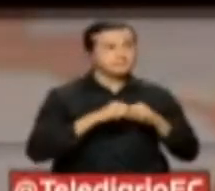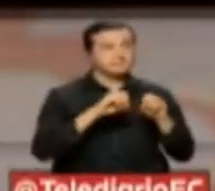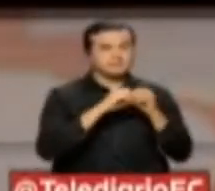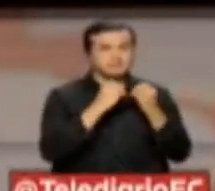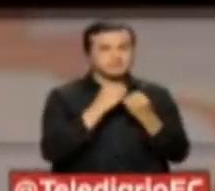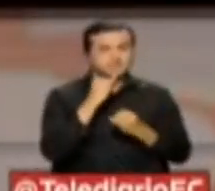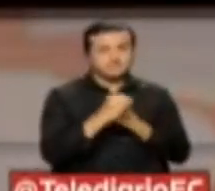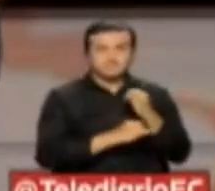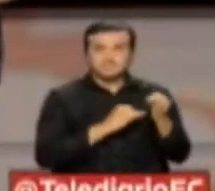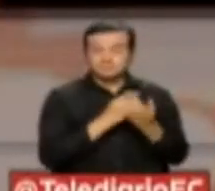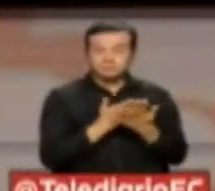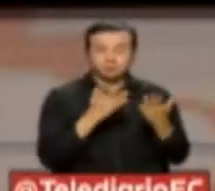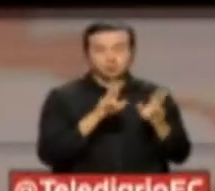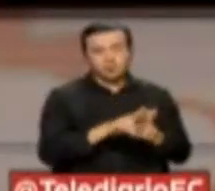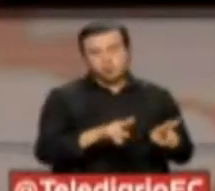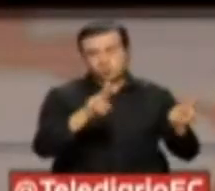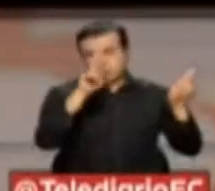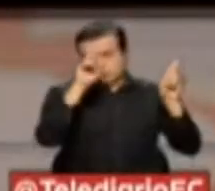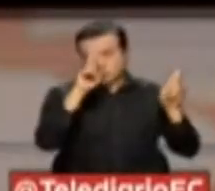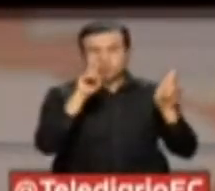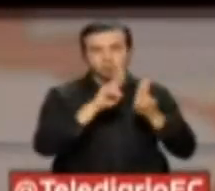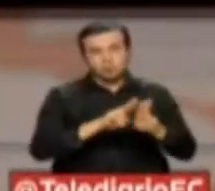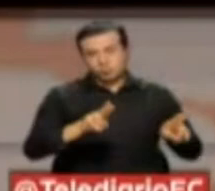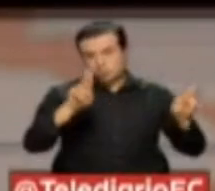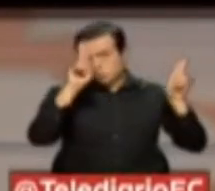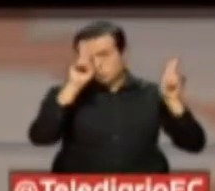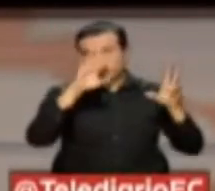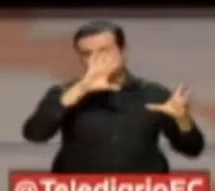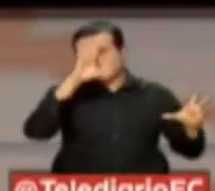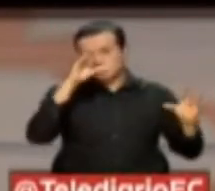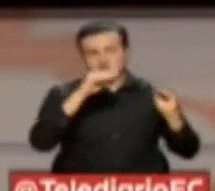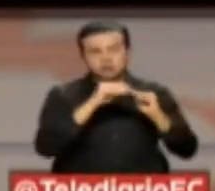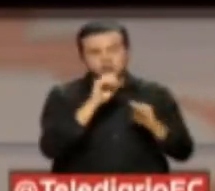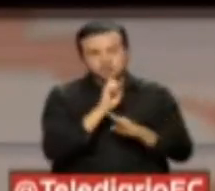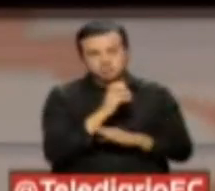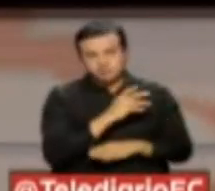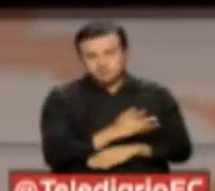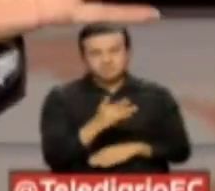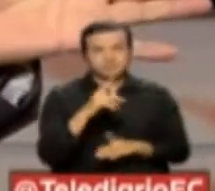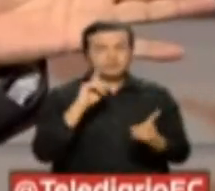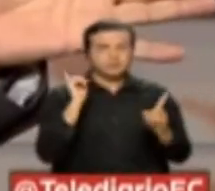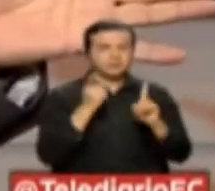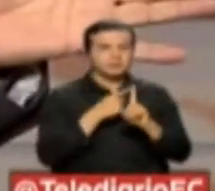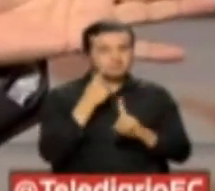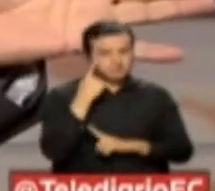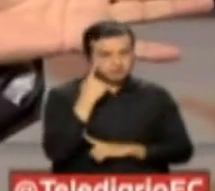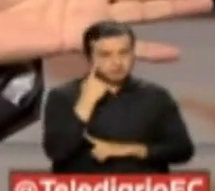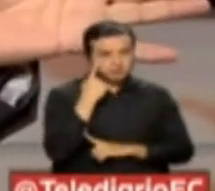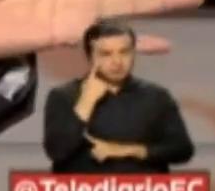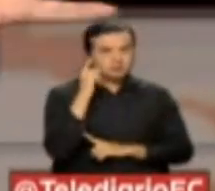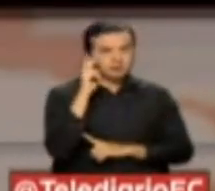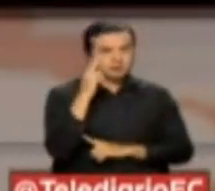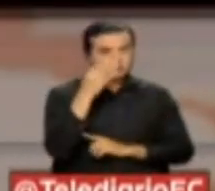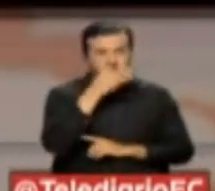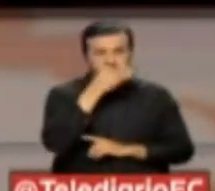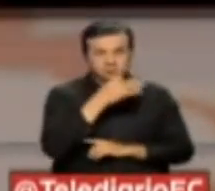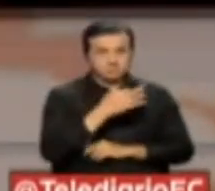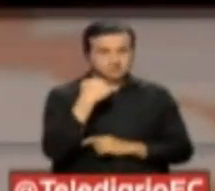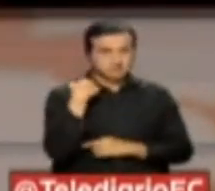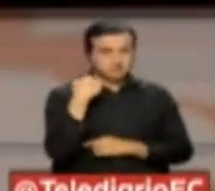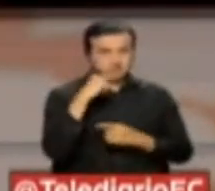organismos internacionales de la onu claro están siendo han sido adaptados acá tenemos primeramente legitiman en el cargo eso tenía